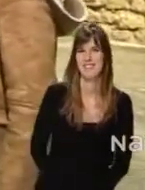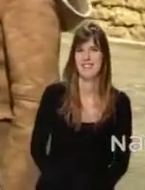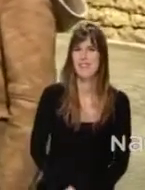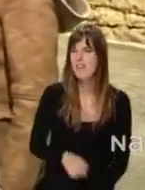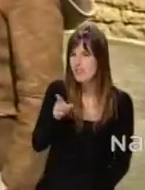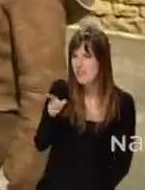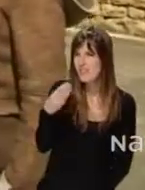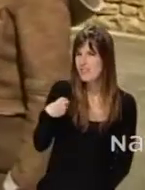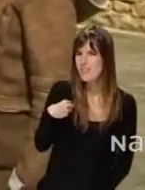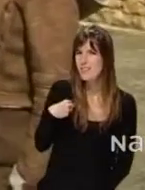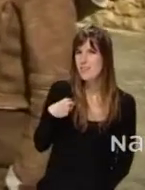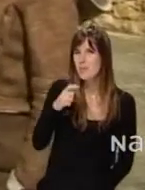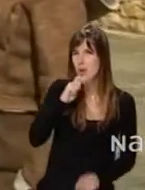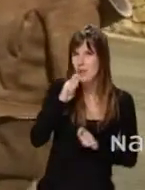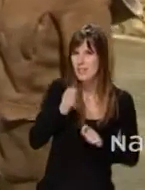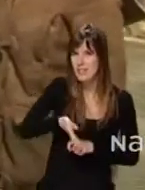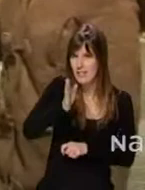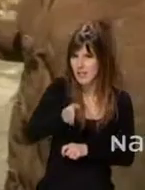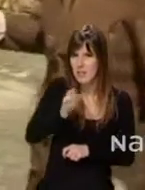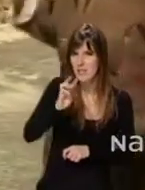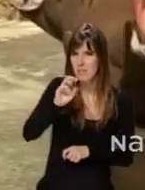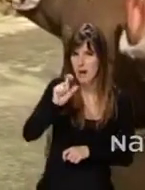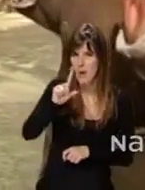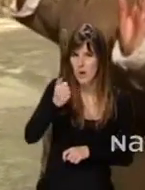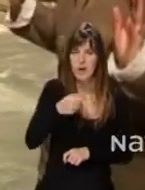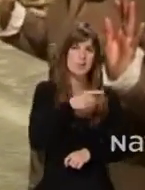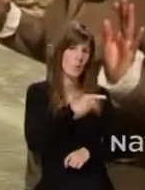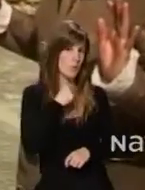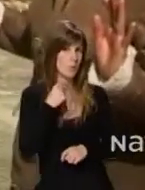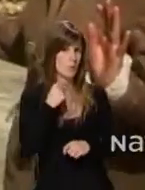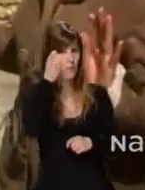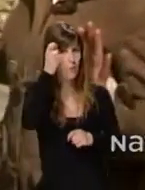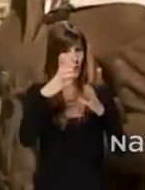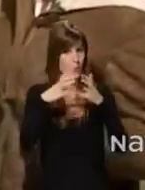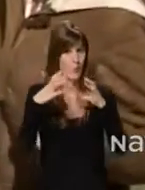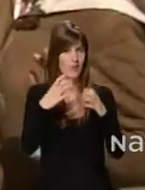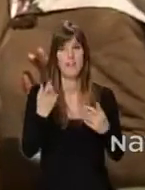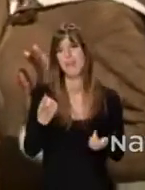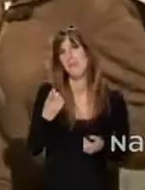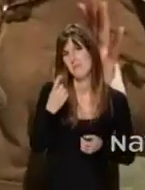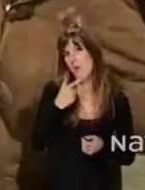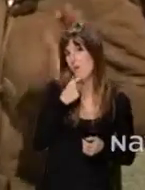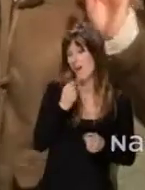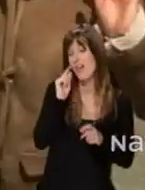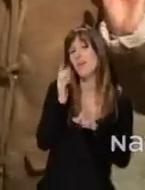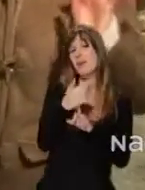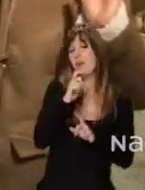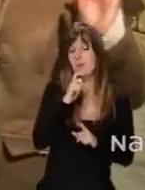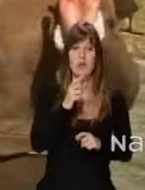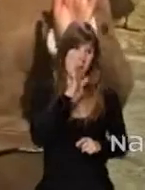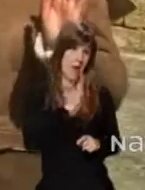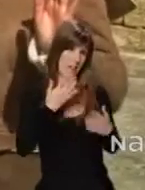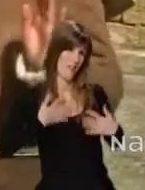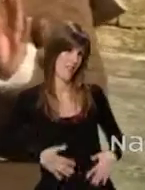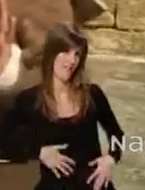¿Tú eres la de Tiramillas, Paula? Sí, y tú me imagino que serás el sacerdote de aquí. De... ¿Cómo lo has adivinado? Me ha parecido, no lo